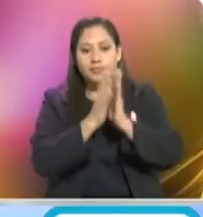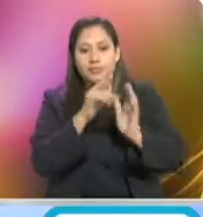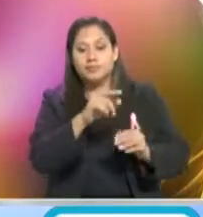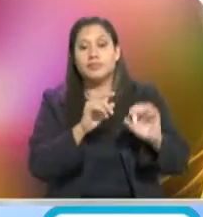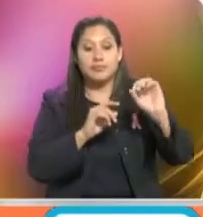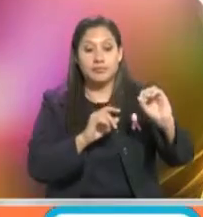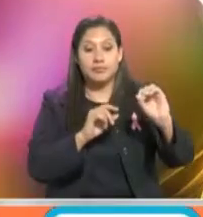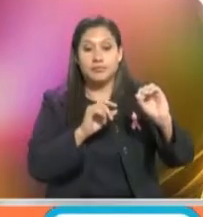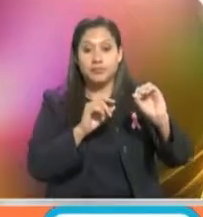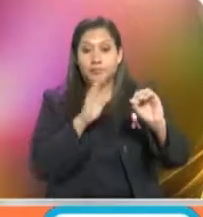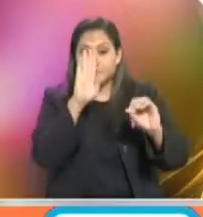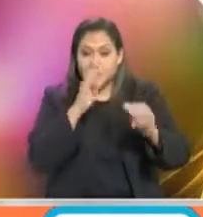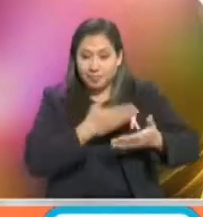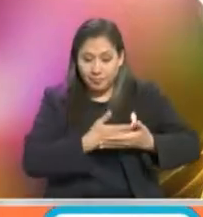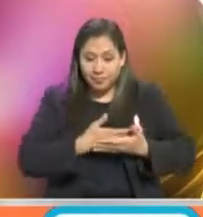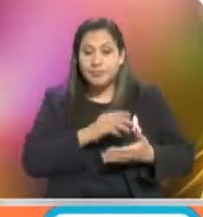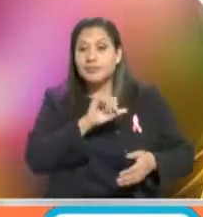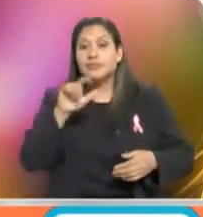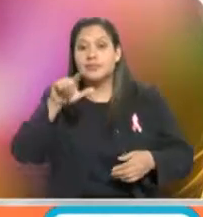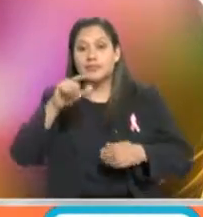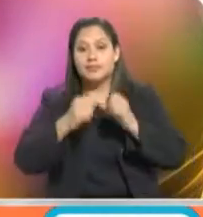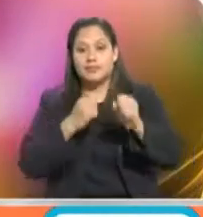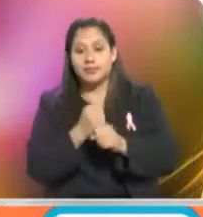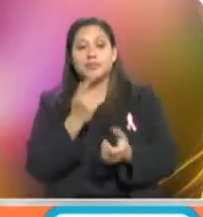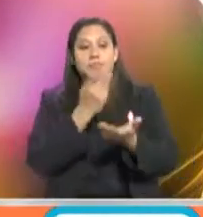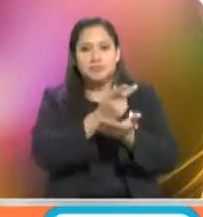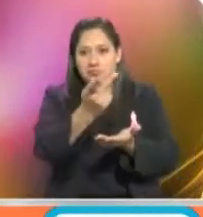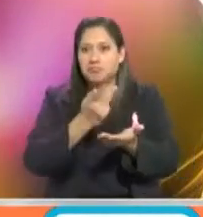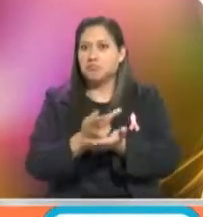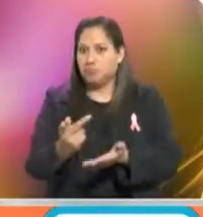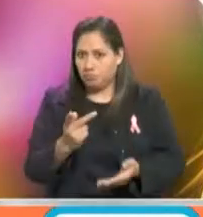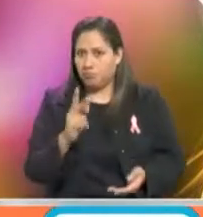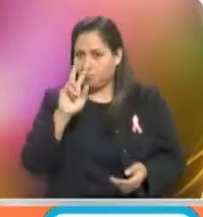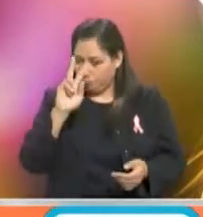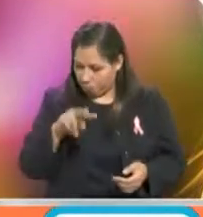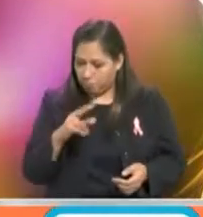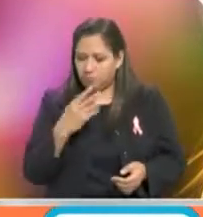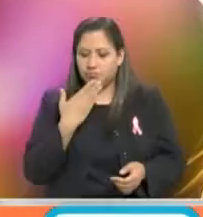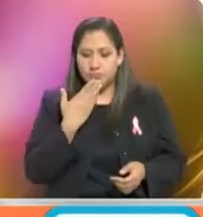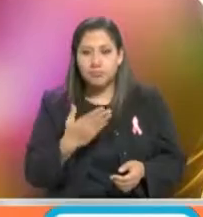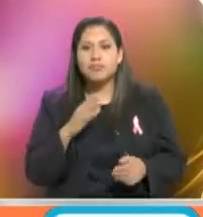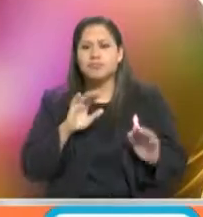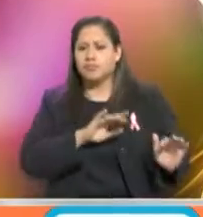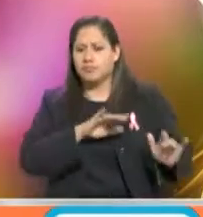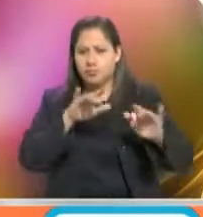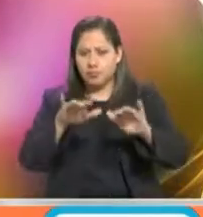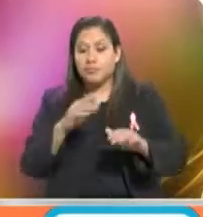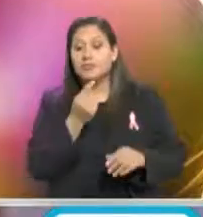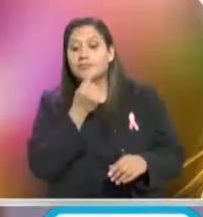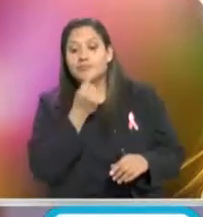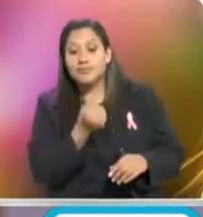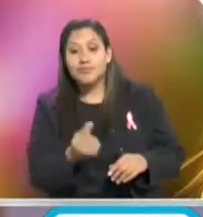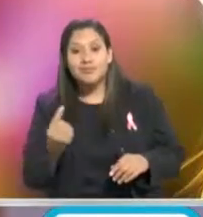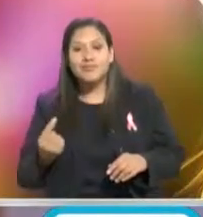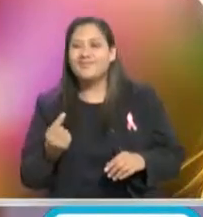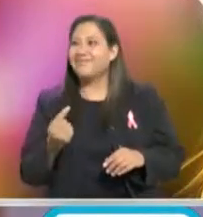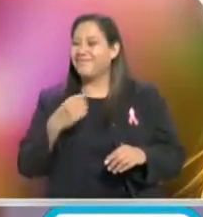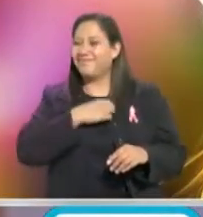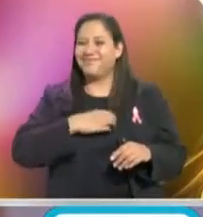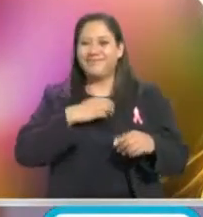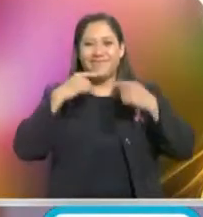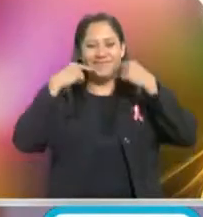meses a 17 años. Damos unos premios muy buenos. Tenemos mucha concurrencia. Los niños salen